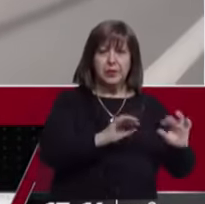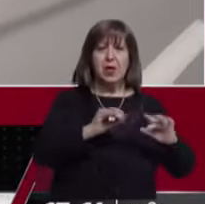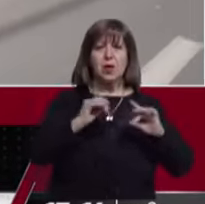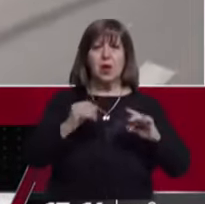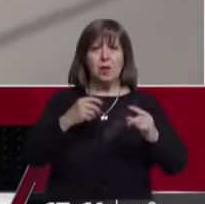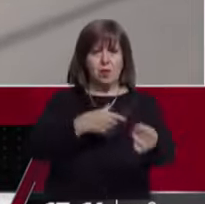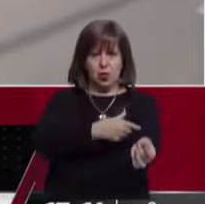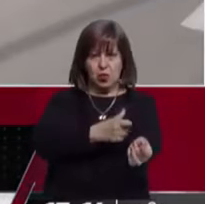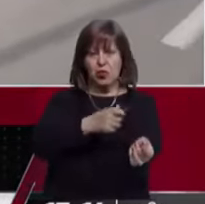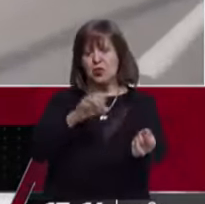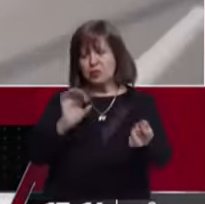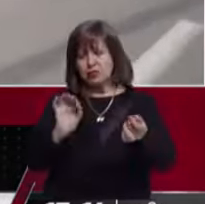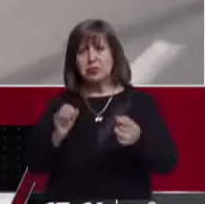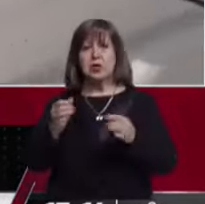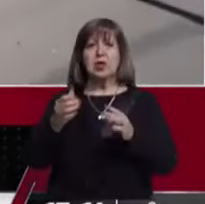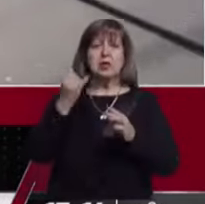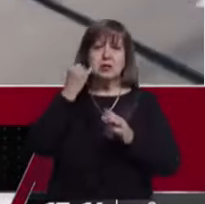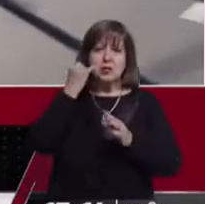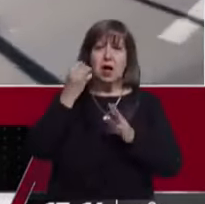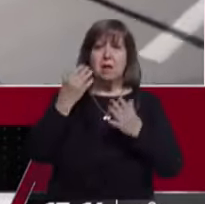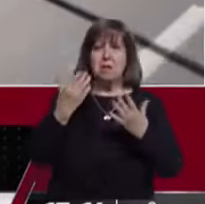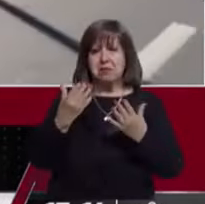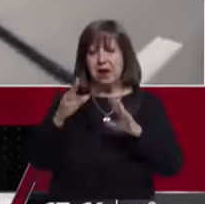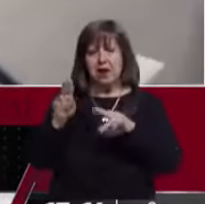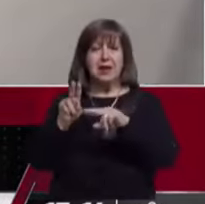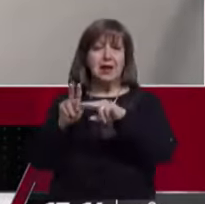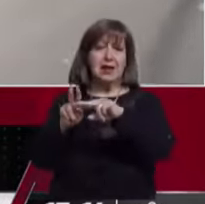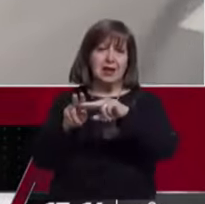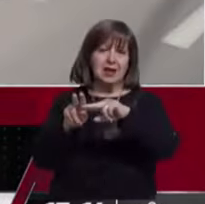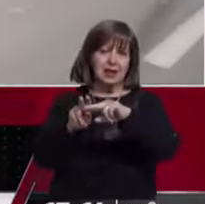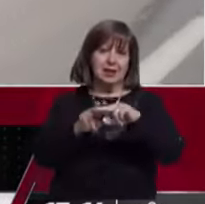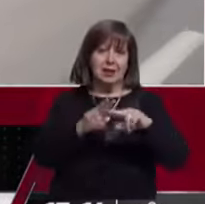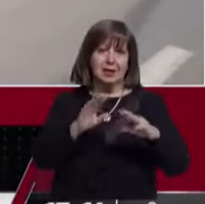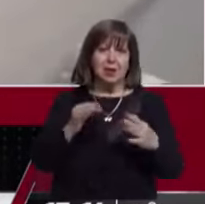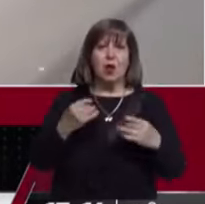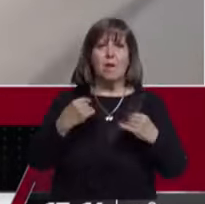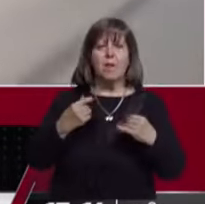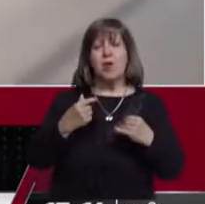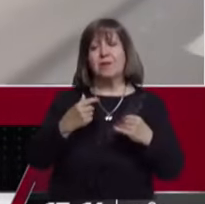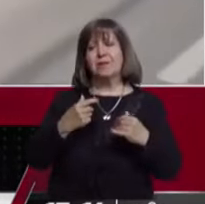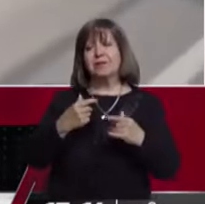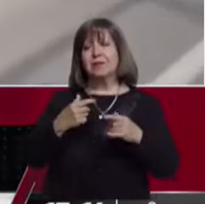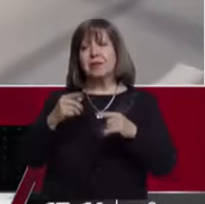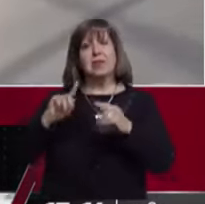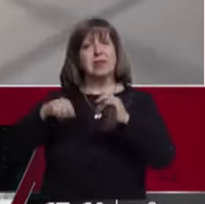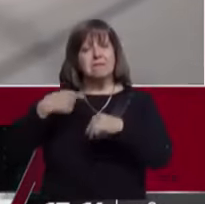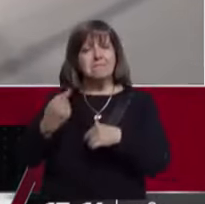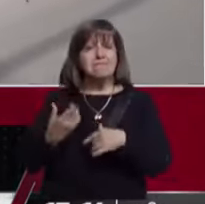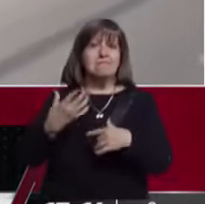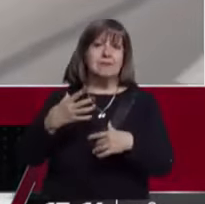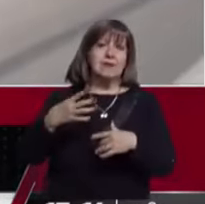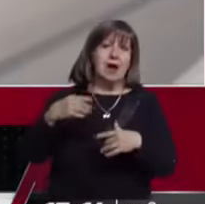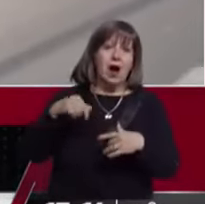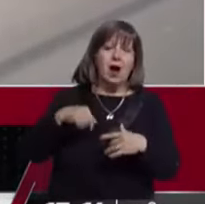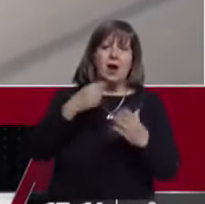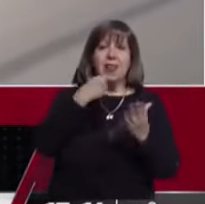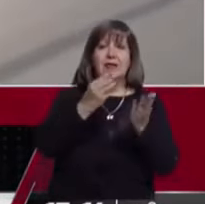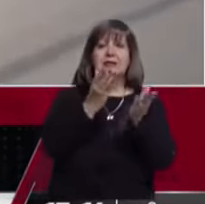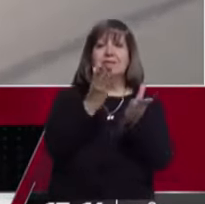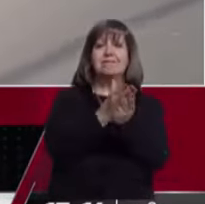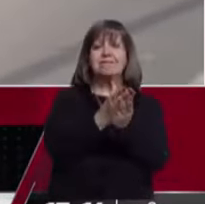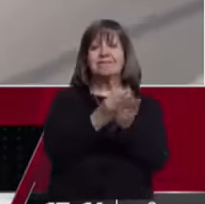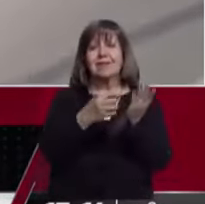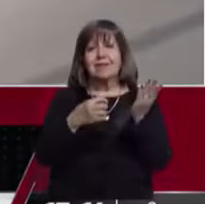el efecto de algún consumo. Lo cierto es que la investigación hasta ahora está caratulada